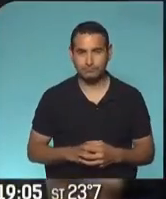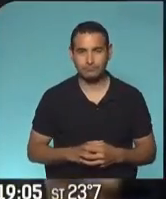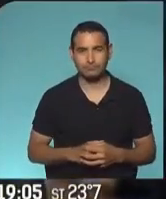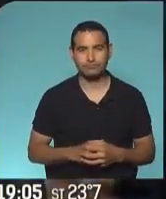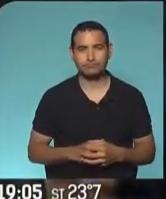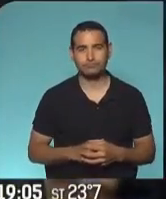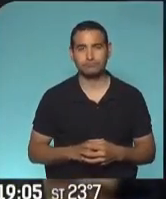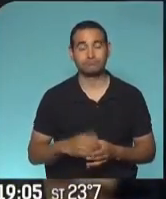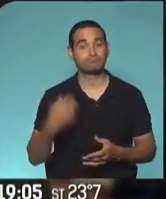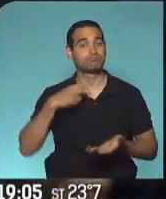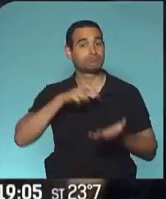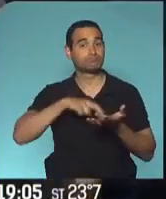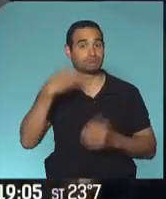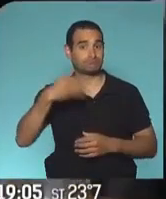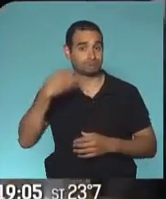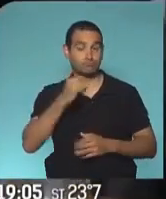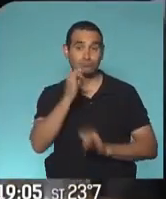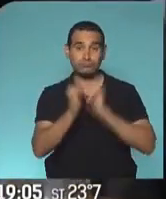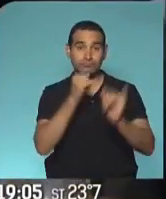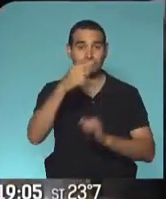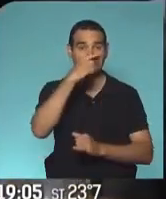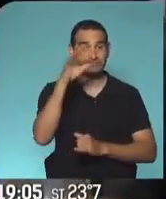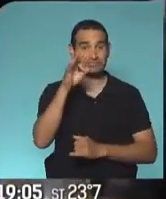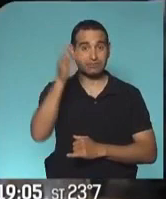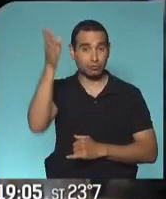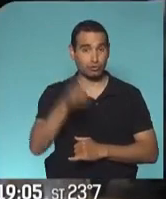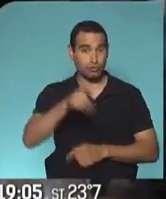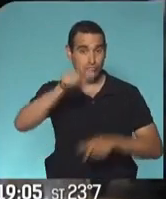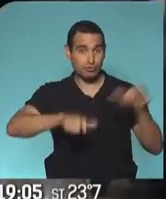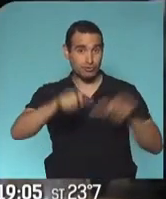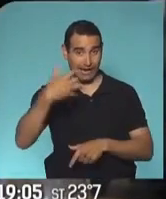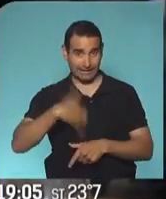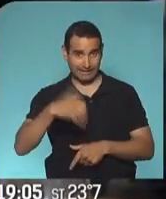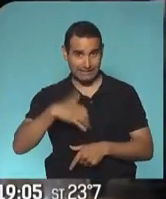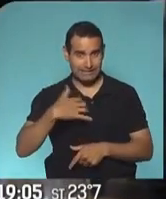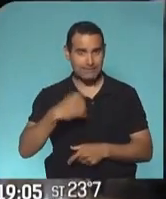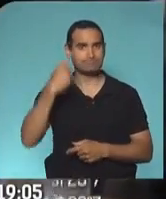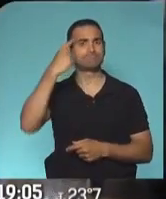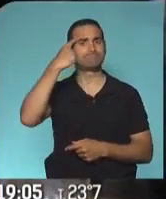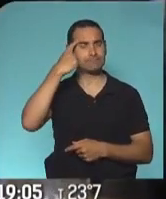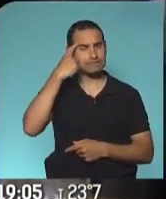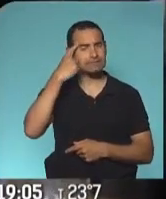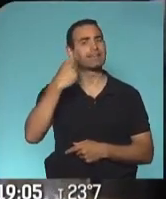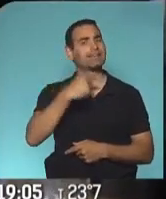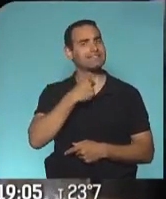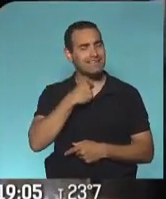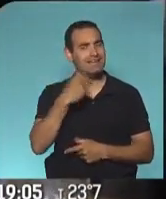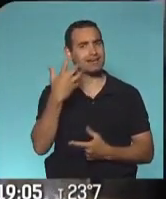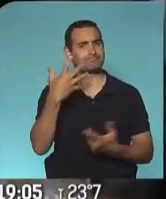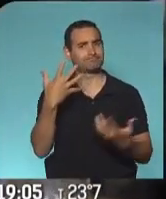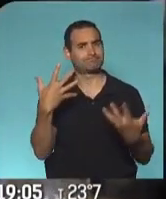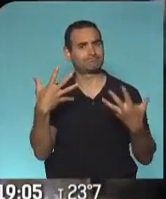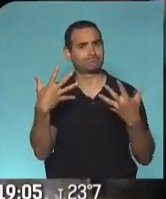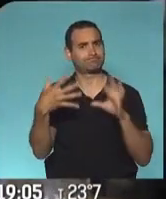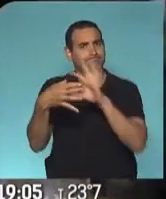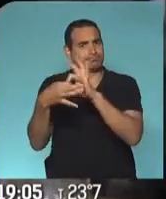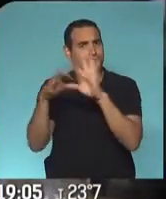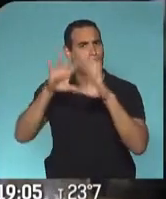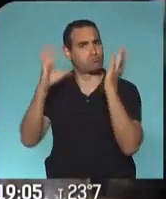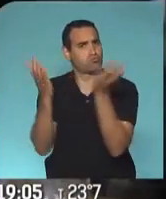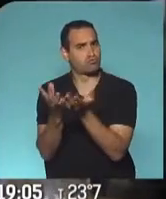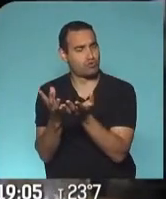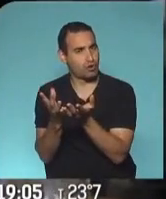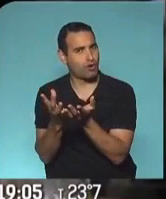es una buena noticia decirles que el 70% de los argentinos creemos que una integración inteligente al mundo es algo que nos va a ayudar